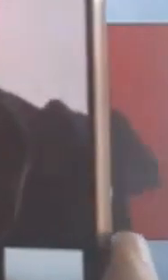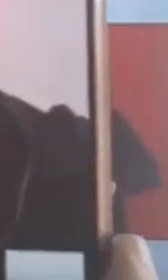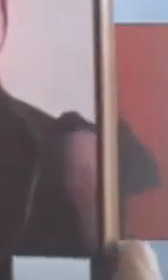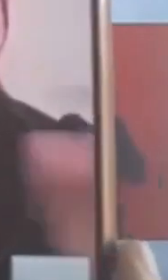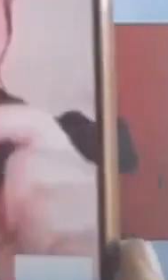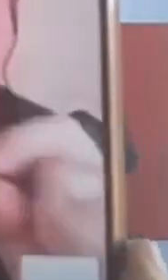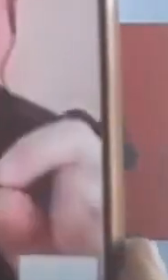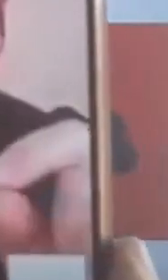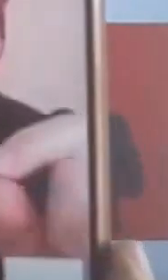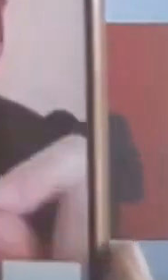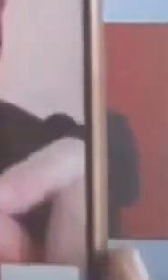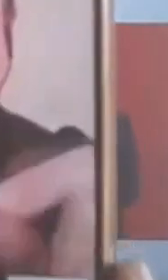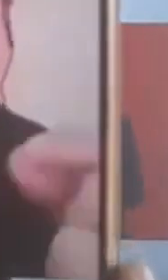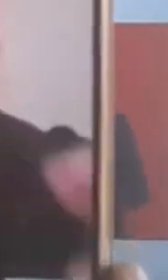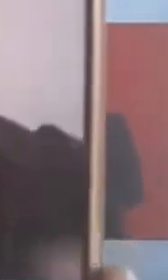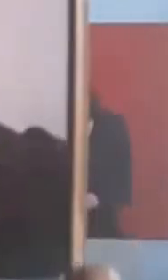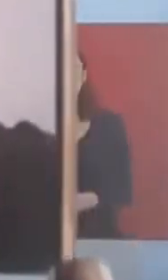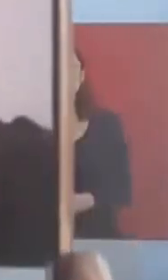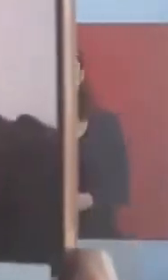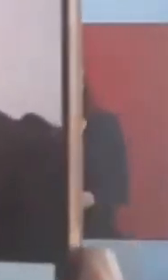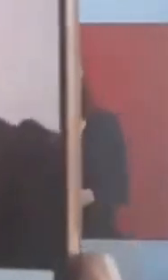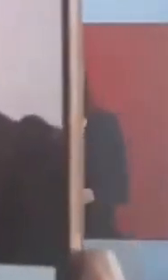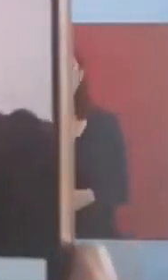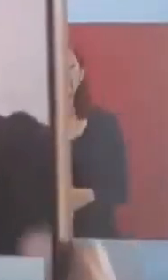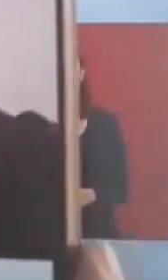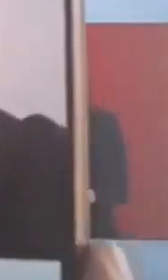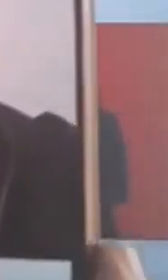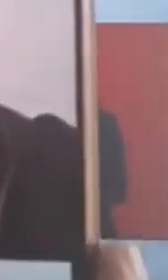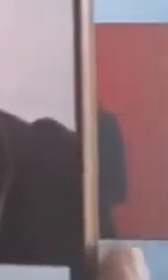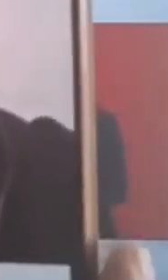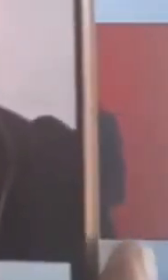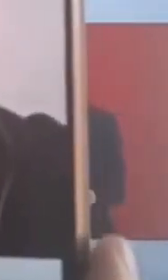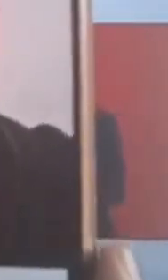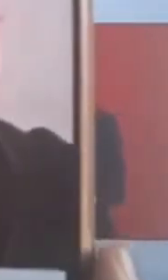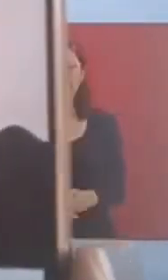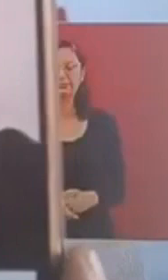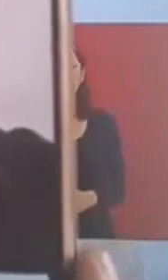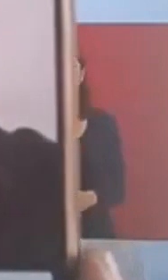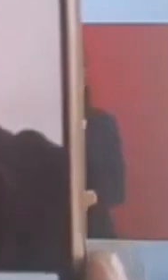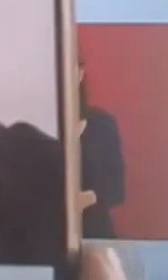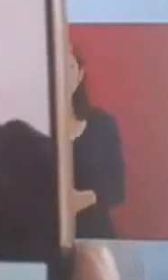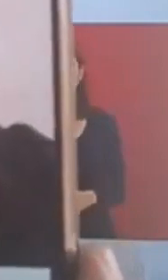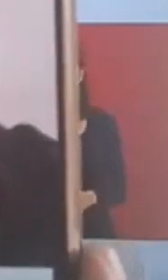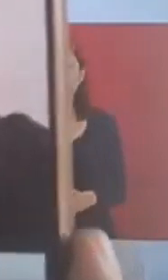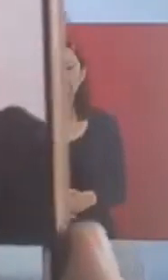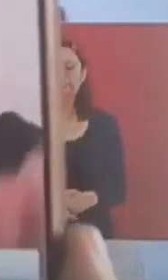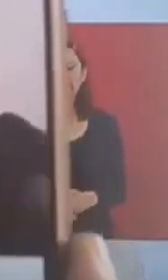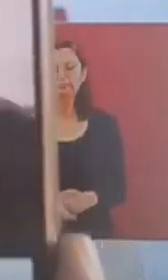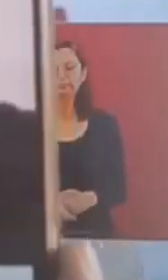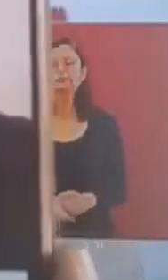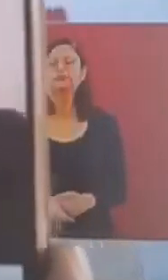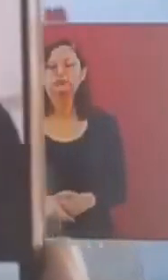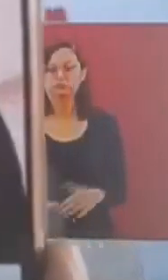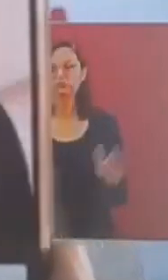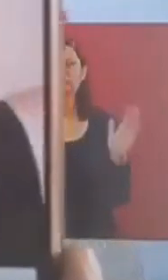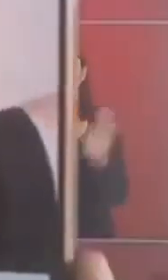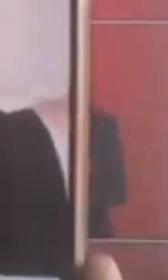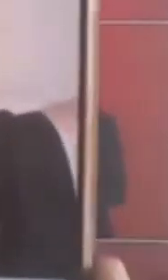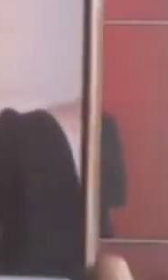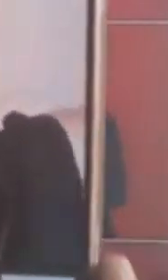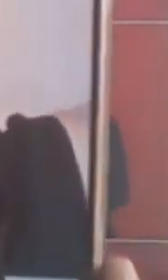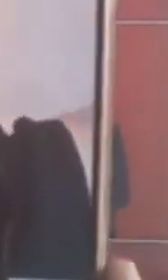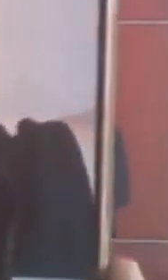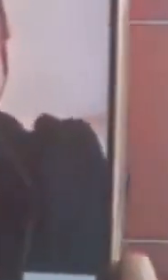llevarnos a un siguiente punto. Porque hay que exigir, pero con mucha más inteligencia, hay que proponer. Sí. En esta cuarta transformación, No